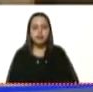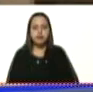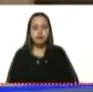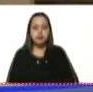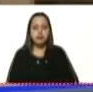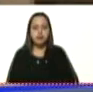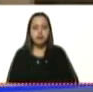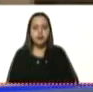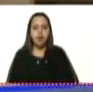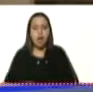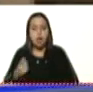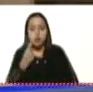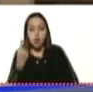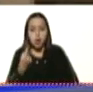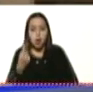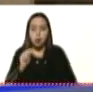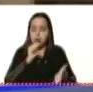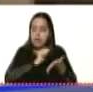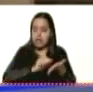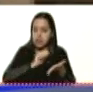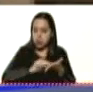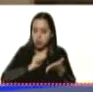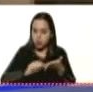no solo como corredactor